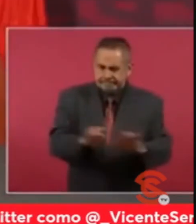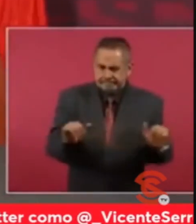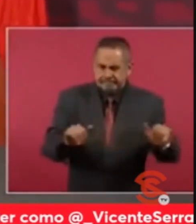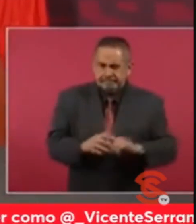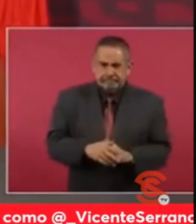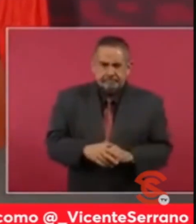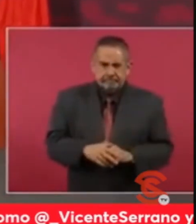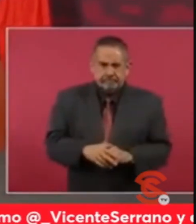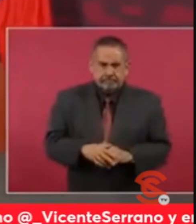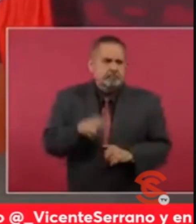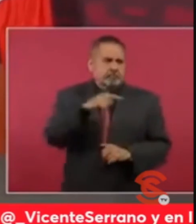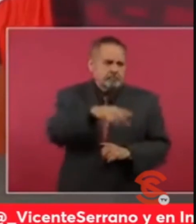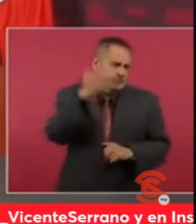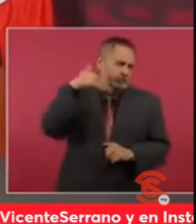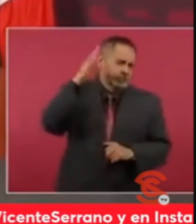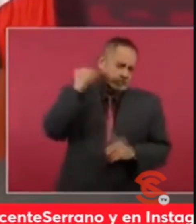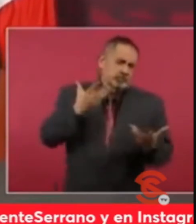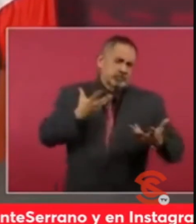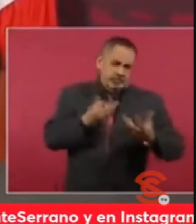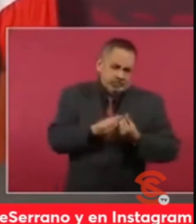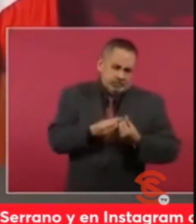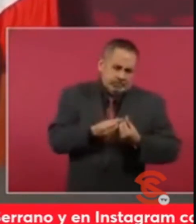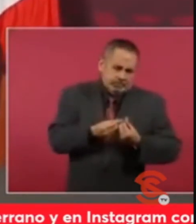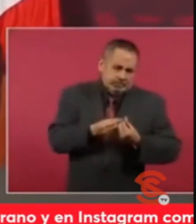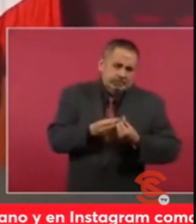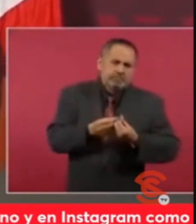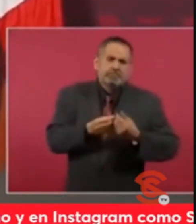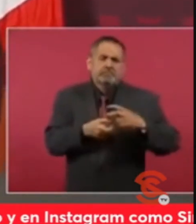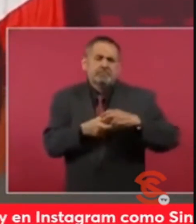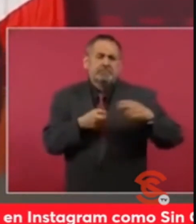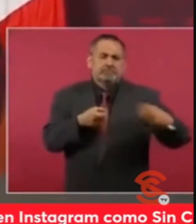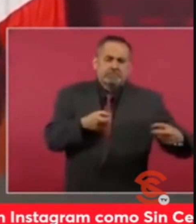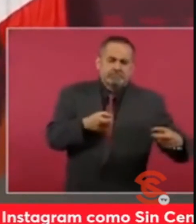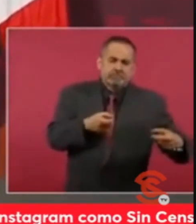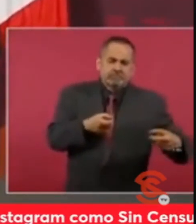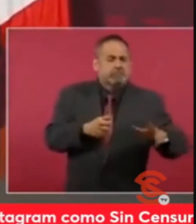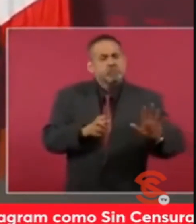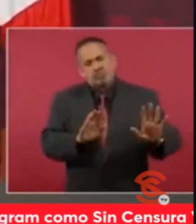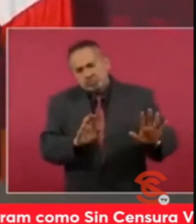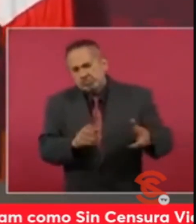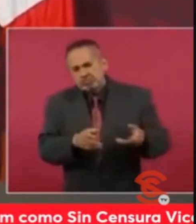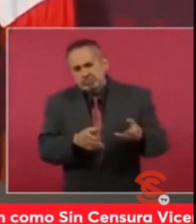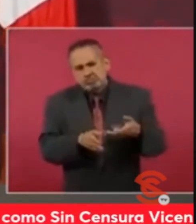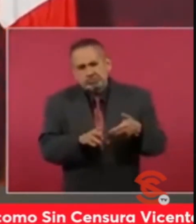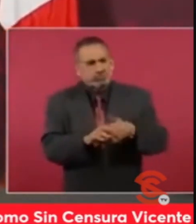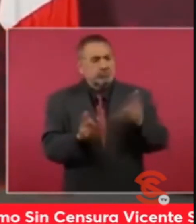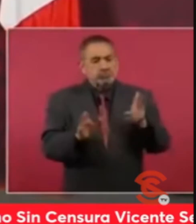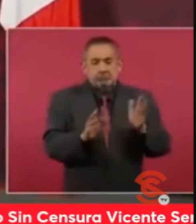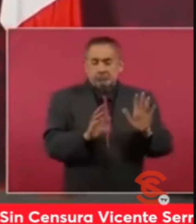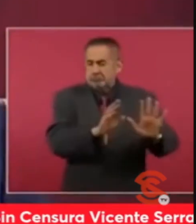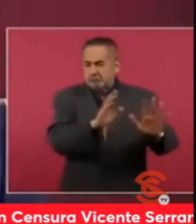Aquí estaba con nosotros y se fue sin